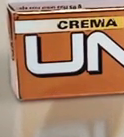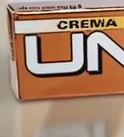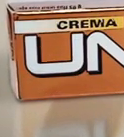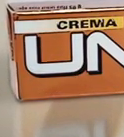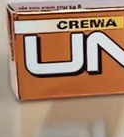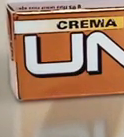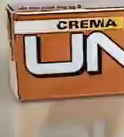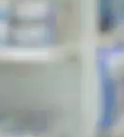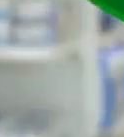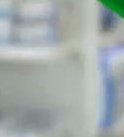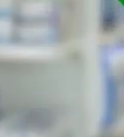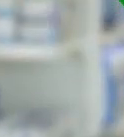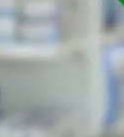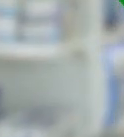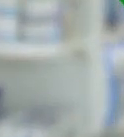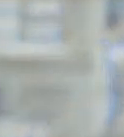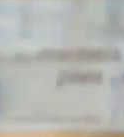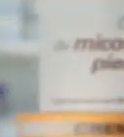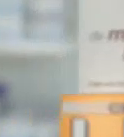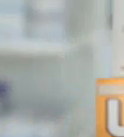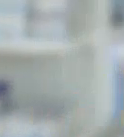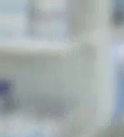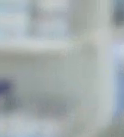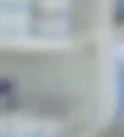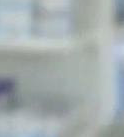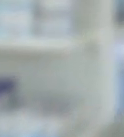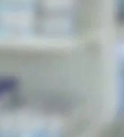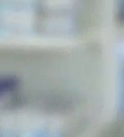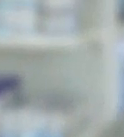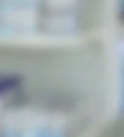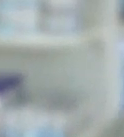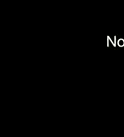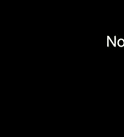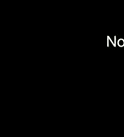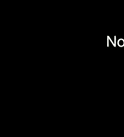la diferencia. Encuéntralo fácilmente en tu farmacia más cercana.